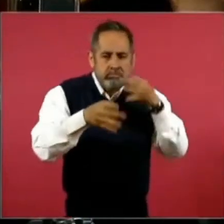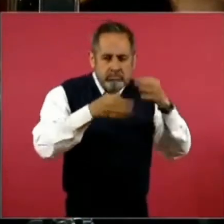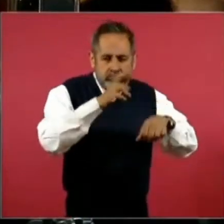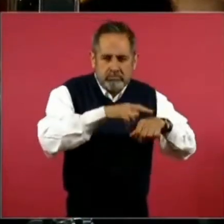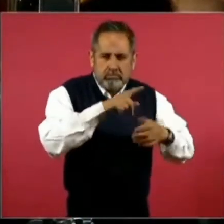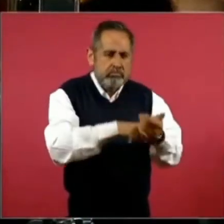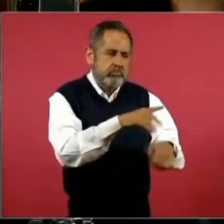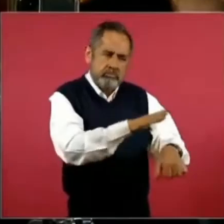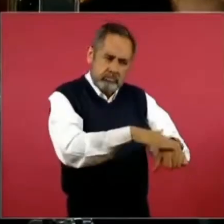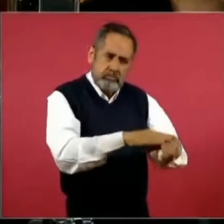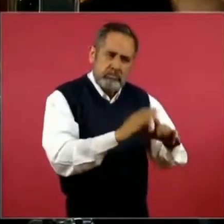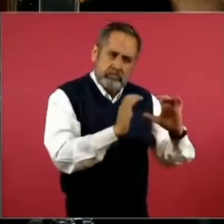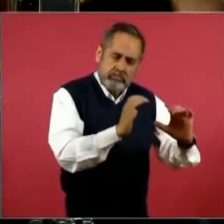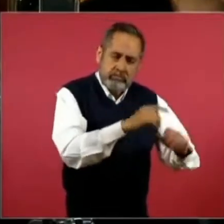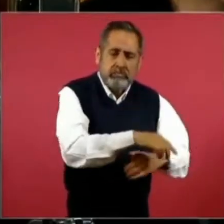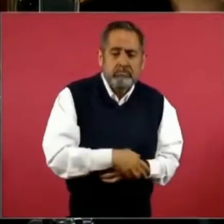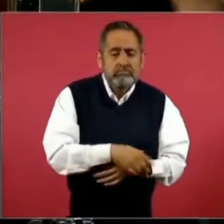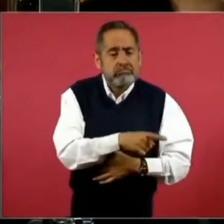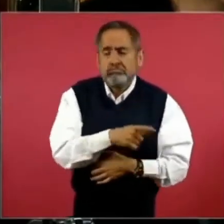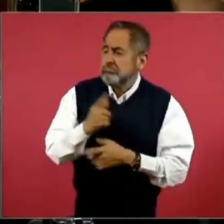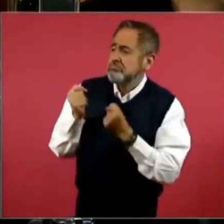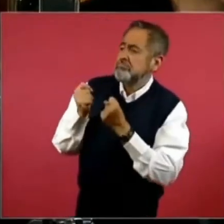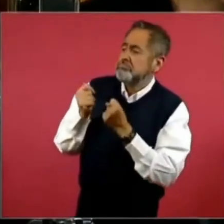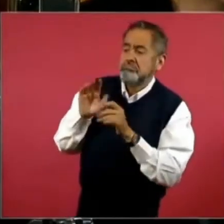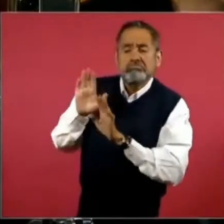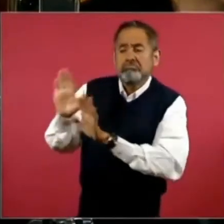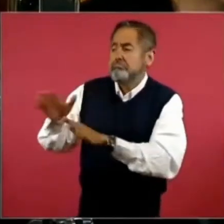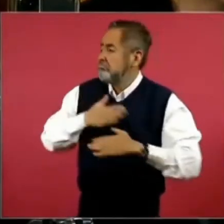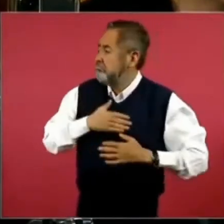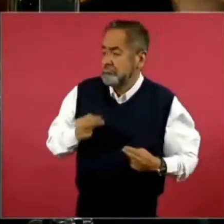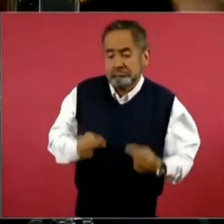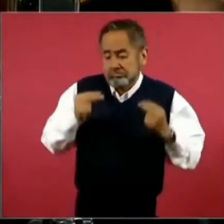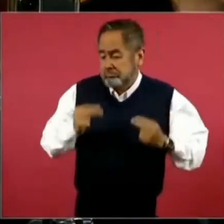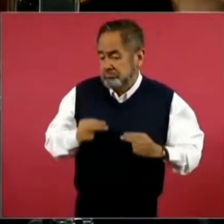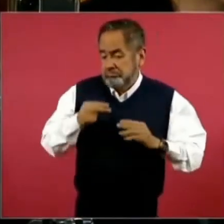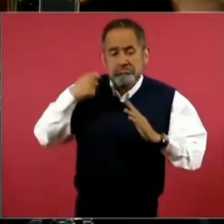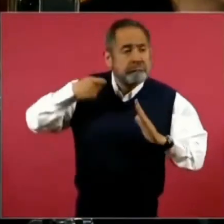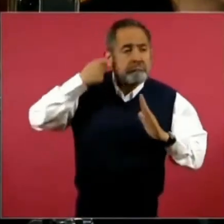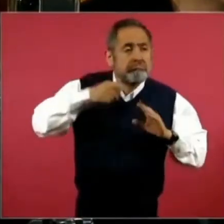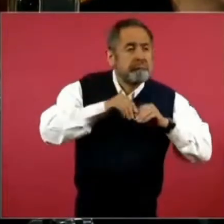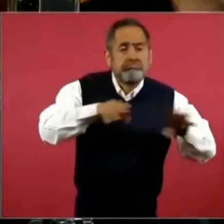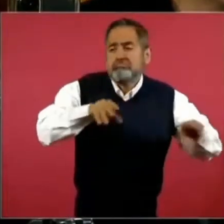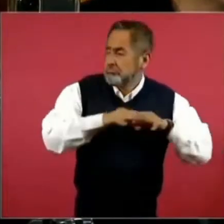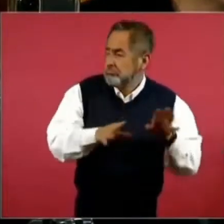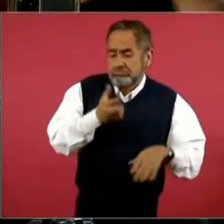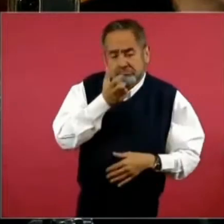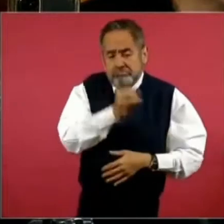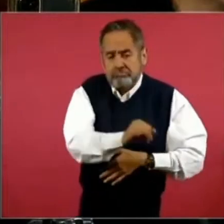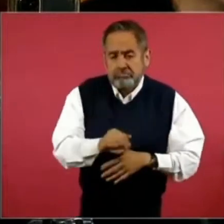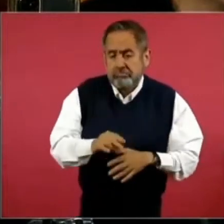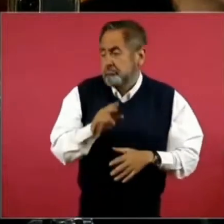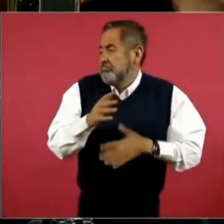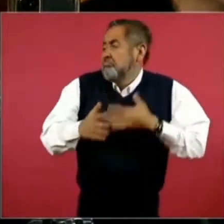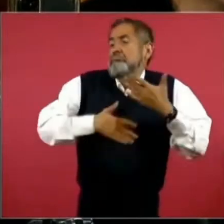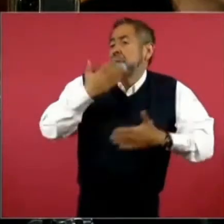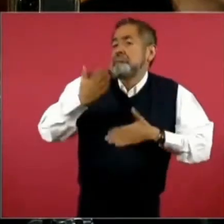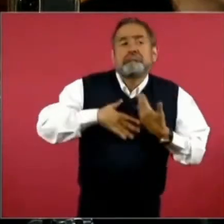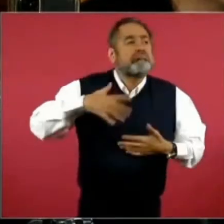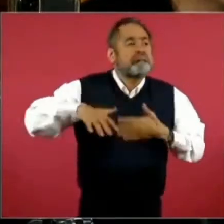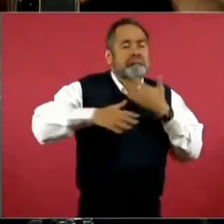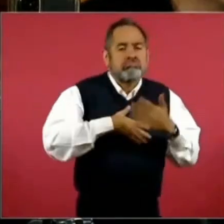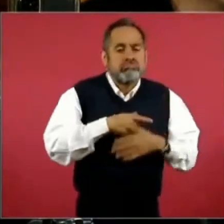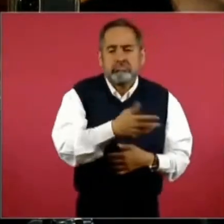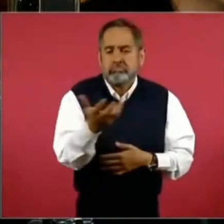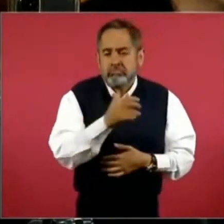cartas en el asunto pero pues tal parece que esto es un negocio y pasado o por lo menos justificado que es entretenimiento pues no se ha hecho